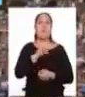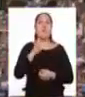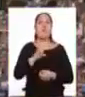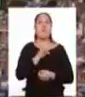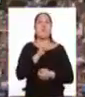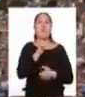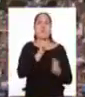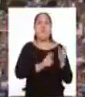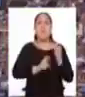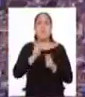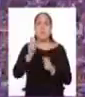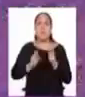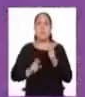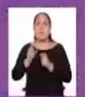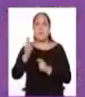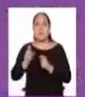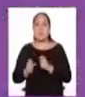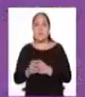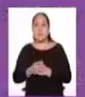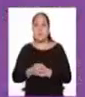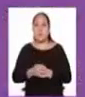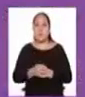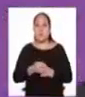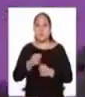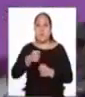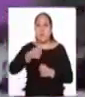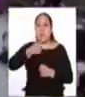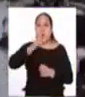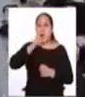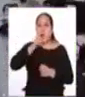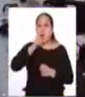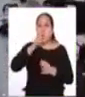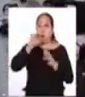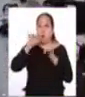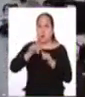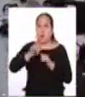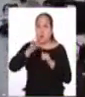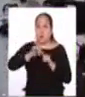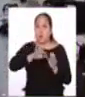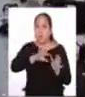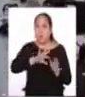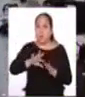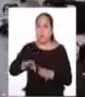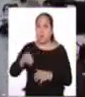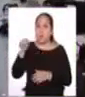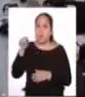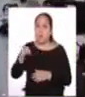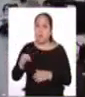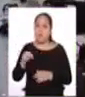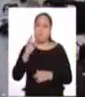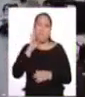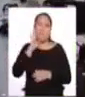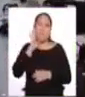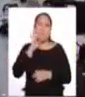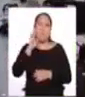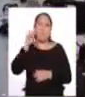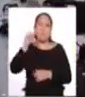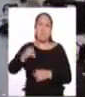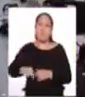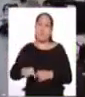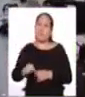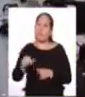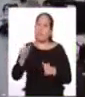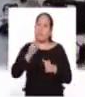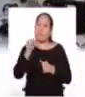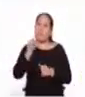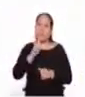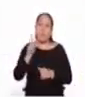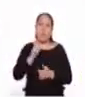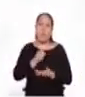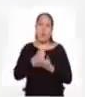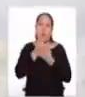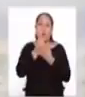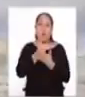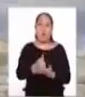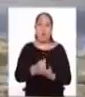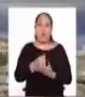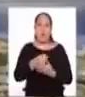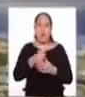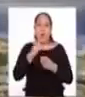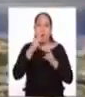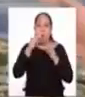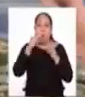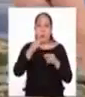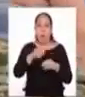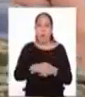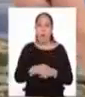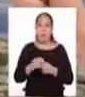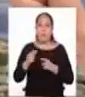degrada los hábitats. Los residuos líquidos en las zonas urbanas afectan la calidad del agua. La desecación de humedales